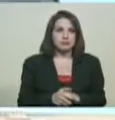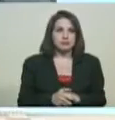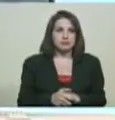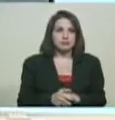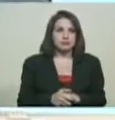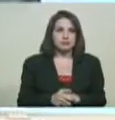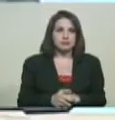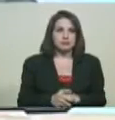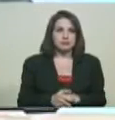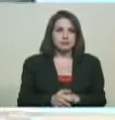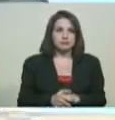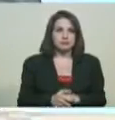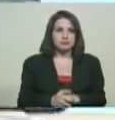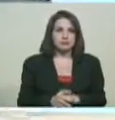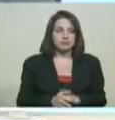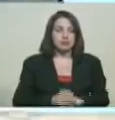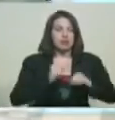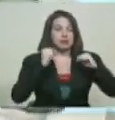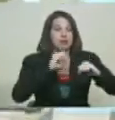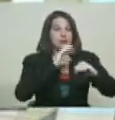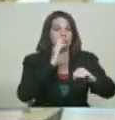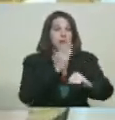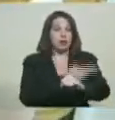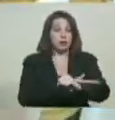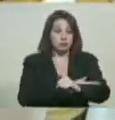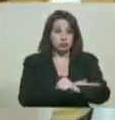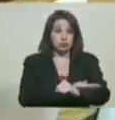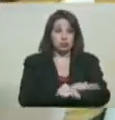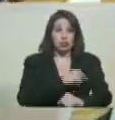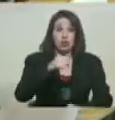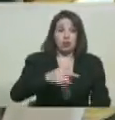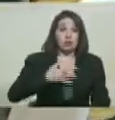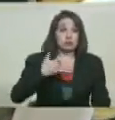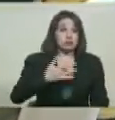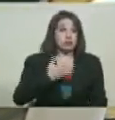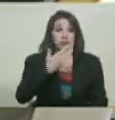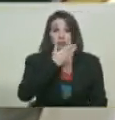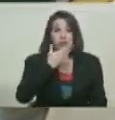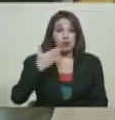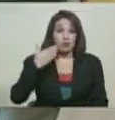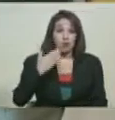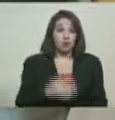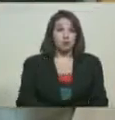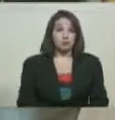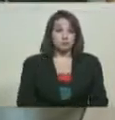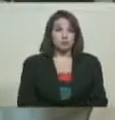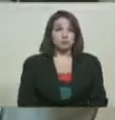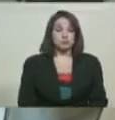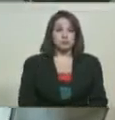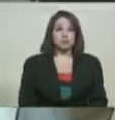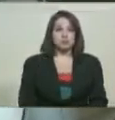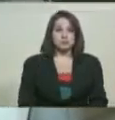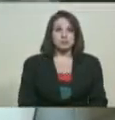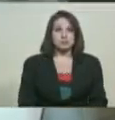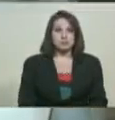más poderoso que nunca siento el chavismo hoy mejor que nunca en su capacidad